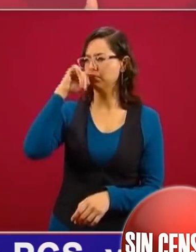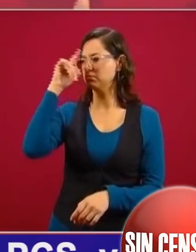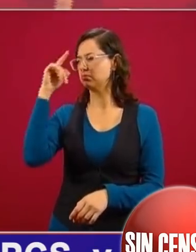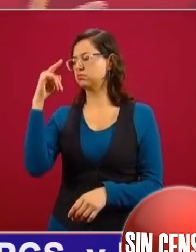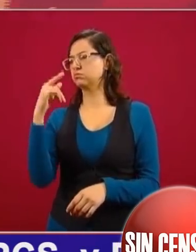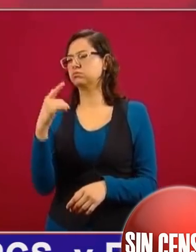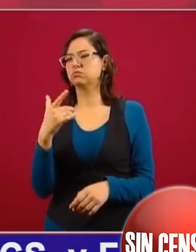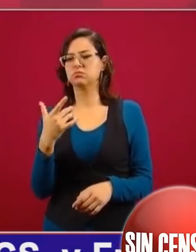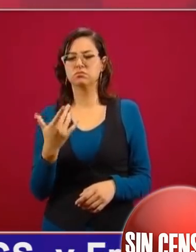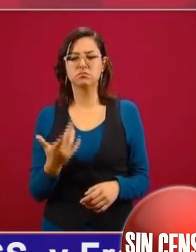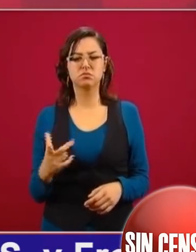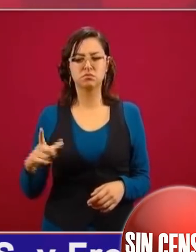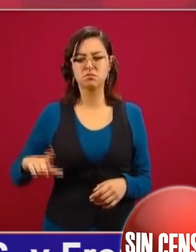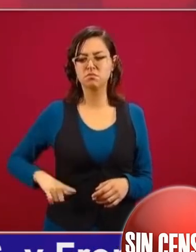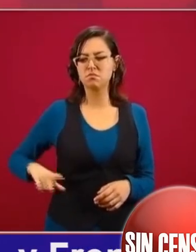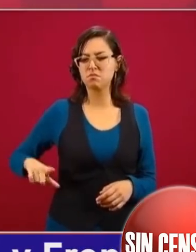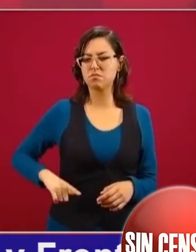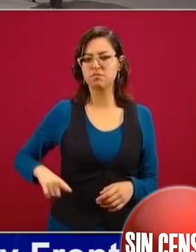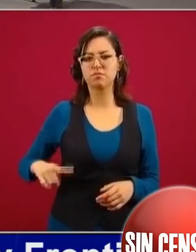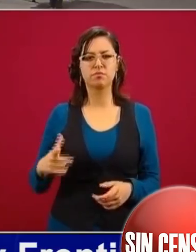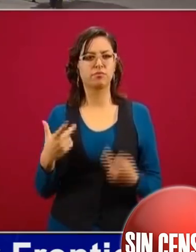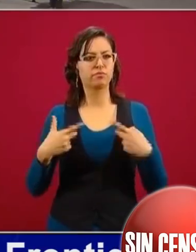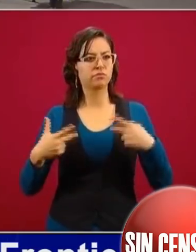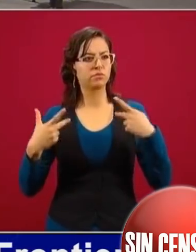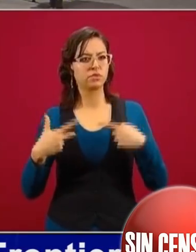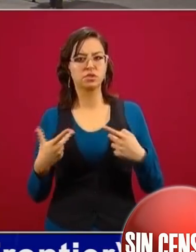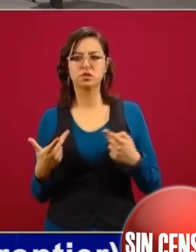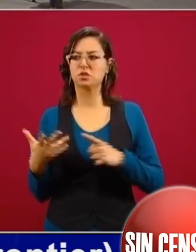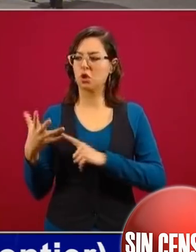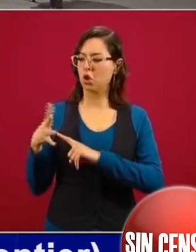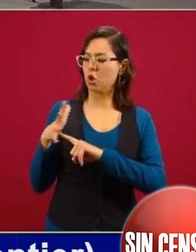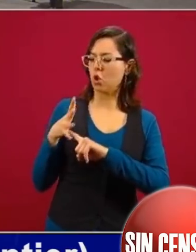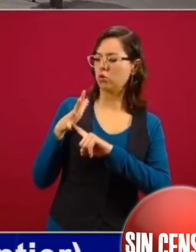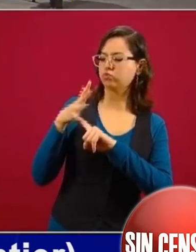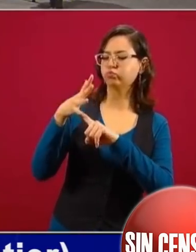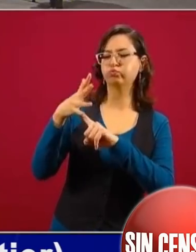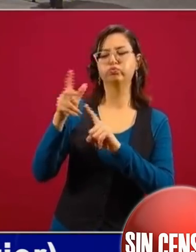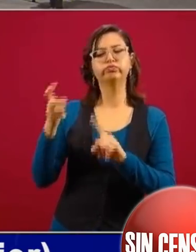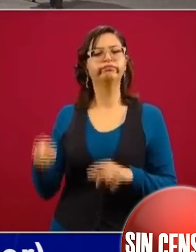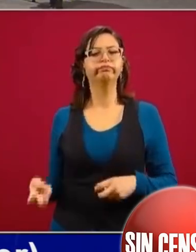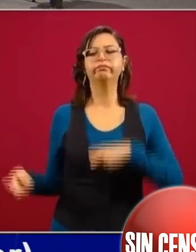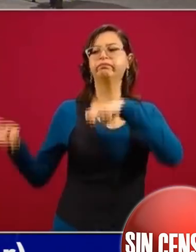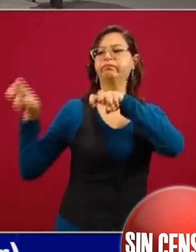funcionarios usaban helicópteros para ir a jugar golf